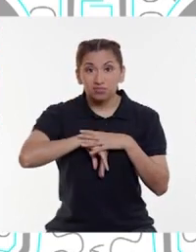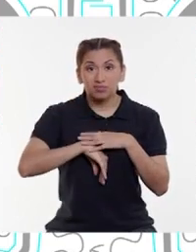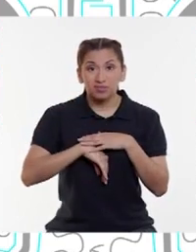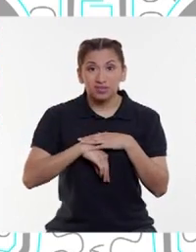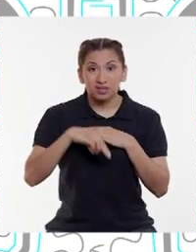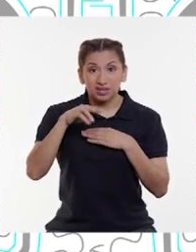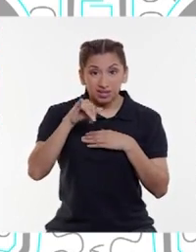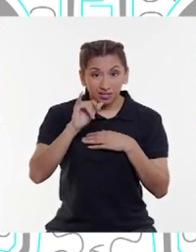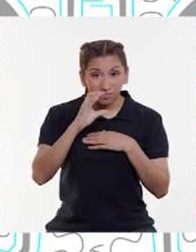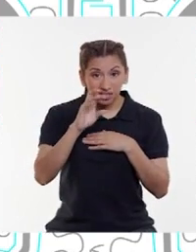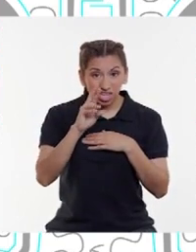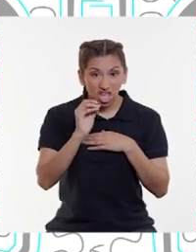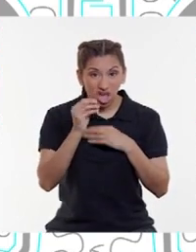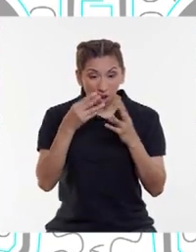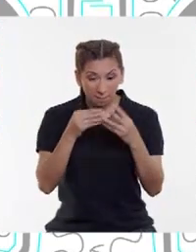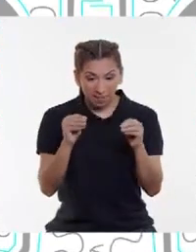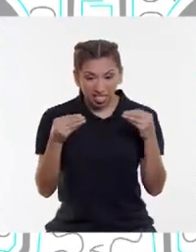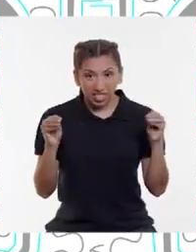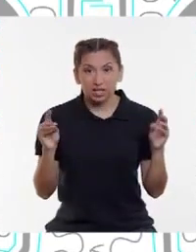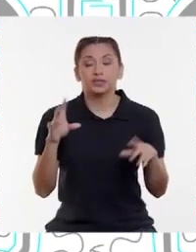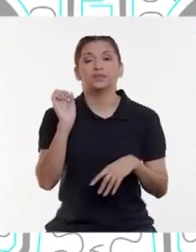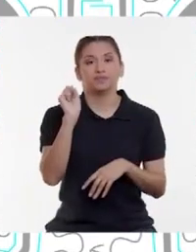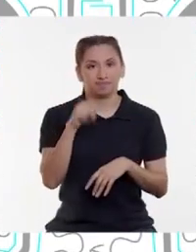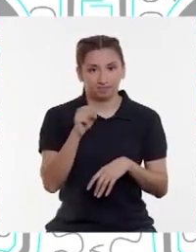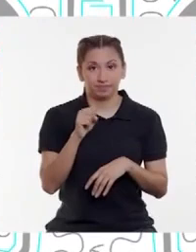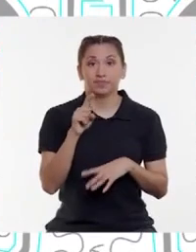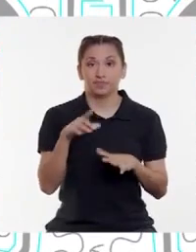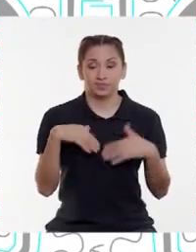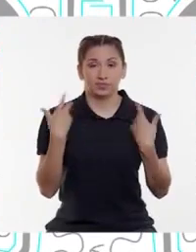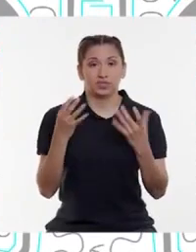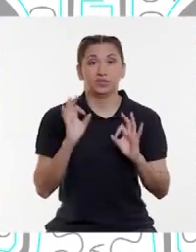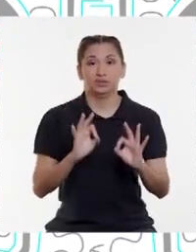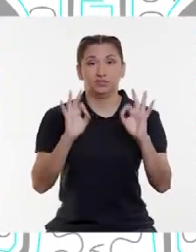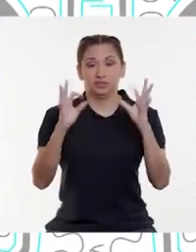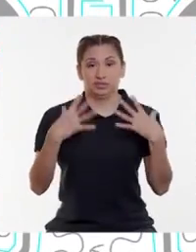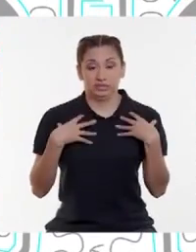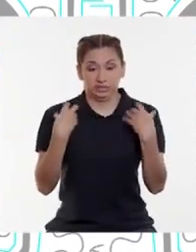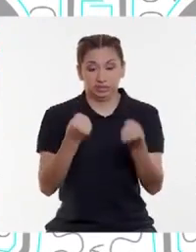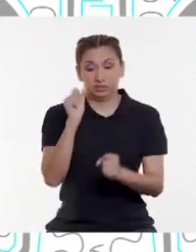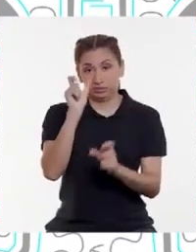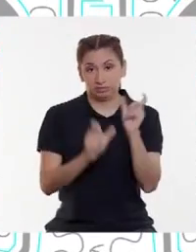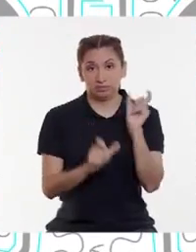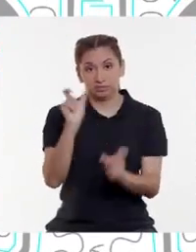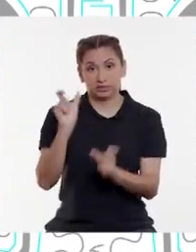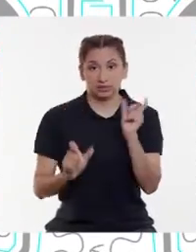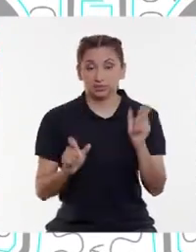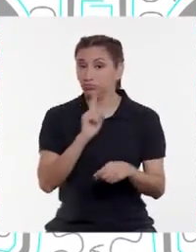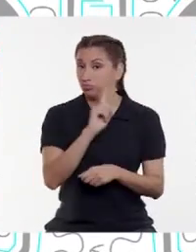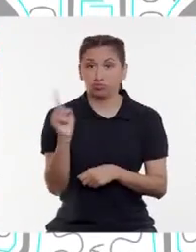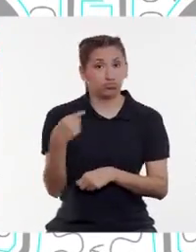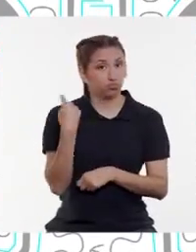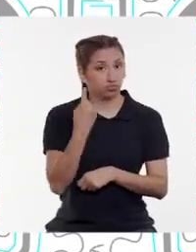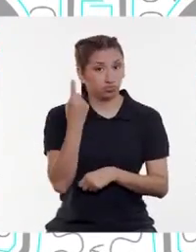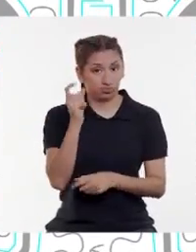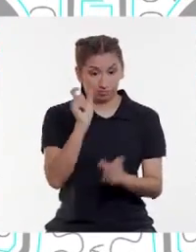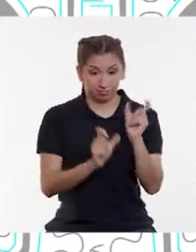ingerir microplásticos? Sí, y eso podría dañar la salud de las personas. No solamente la salud de las